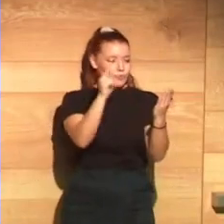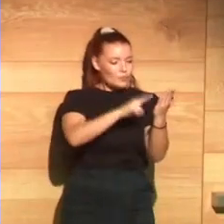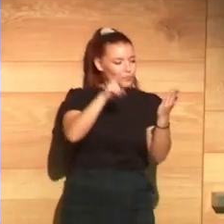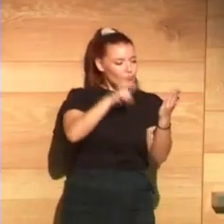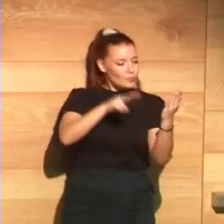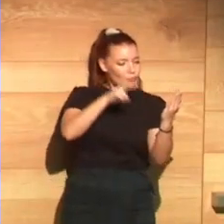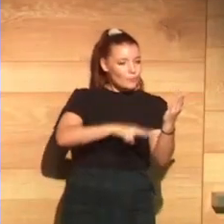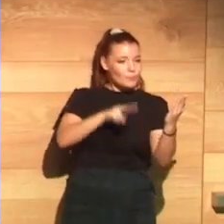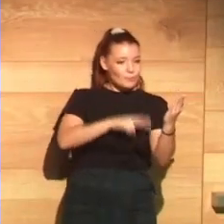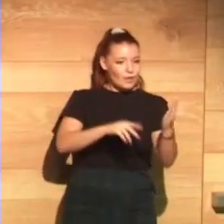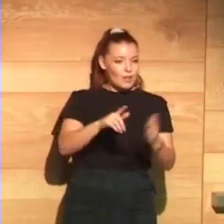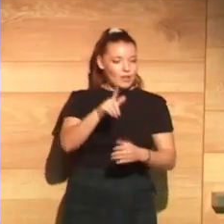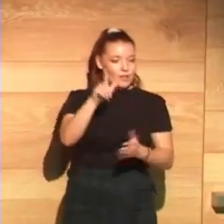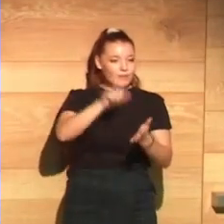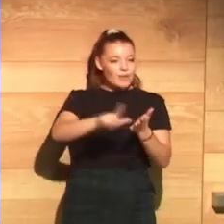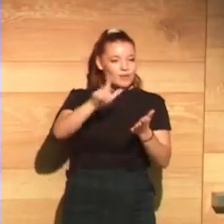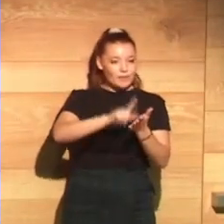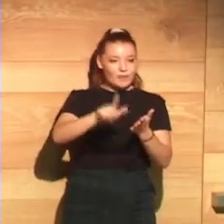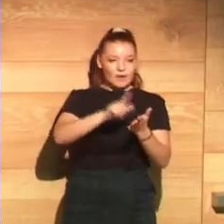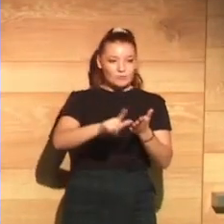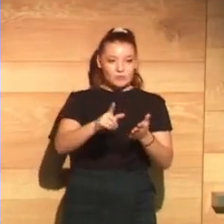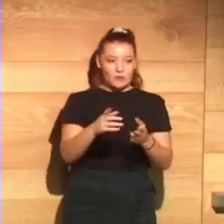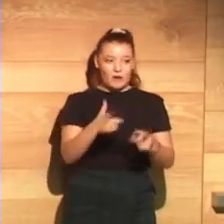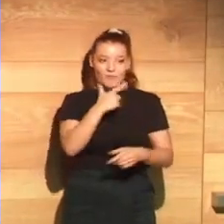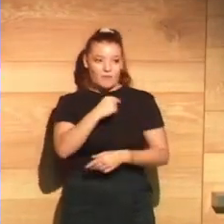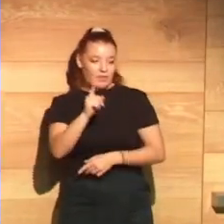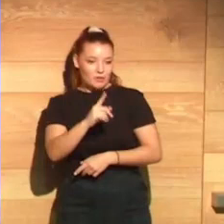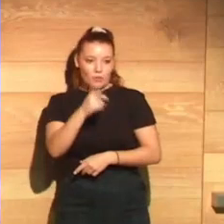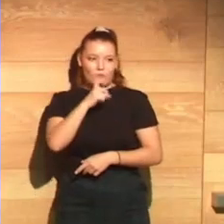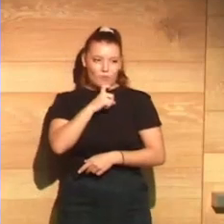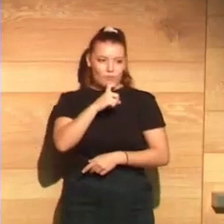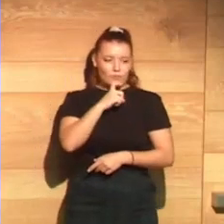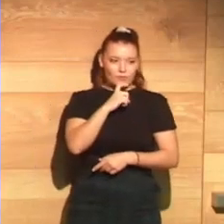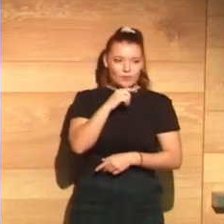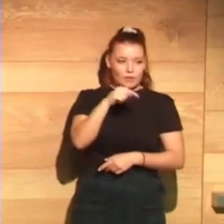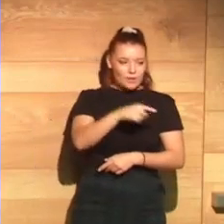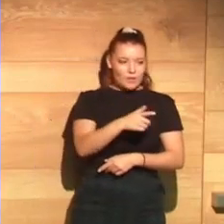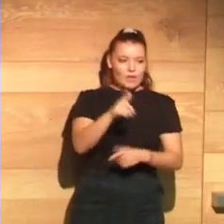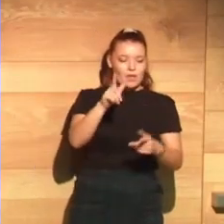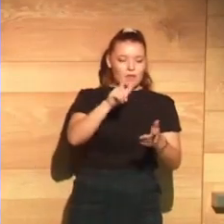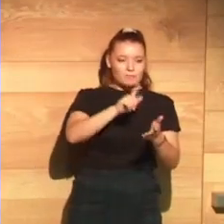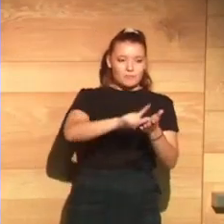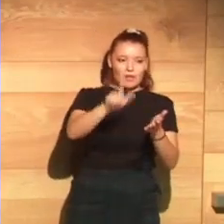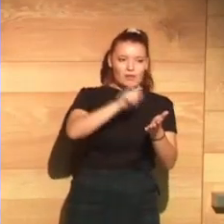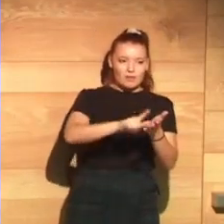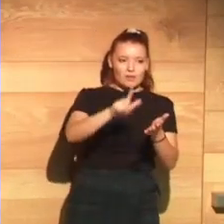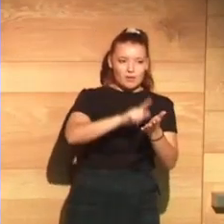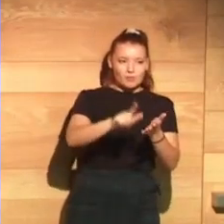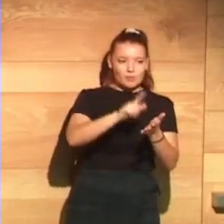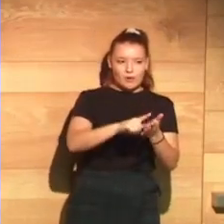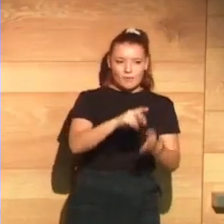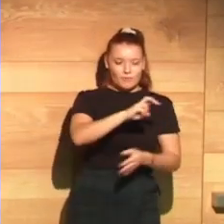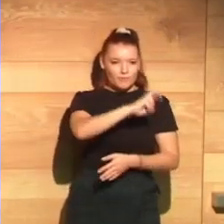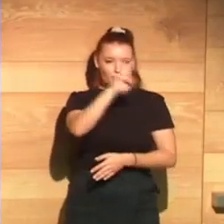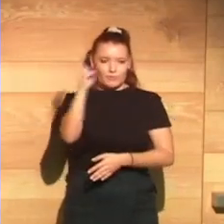esto, o sea, no leía una literatura ligerita, o sea, era bastante densa, le interesaba muchísimo la